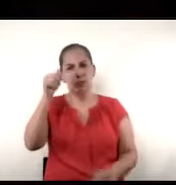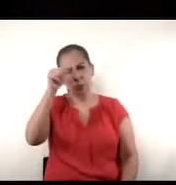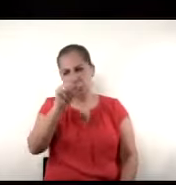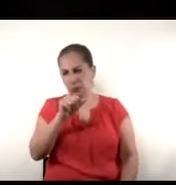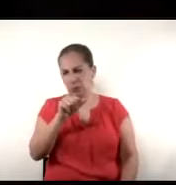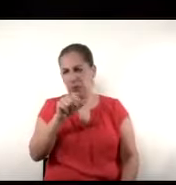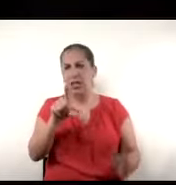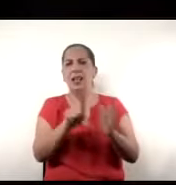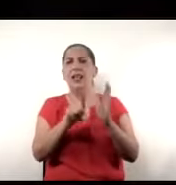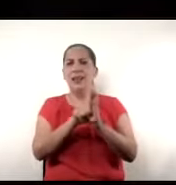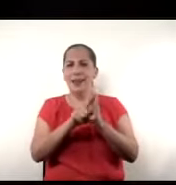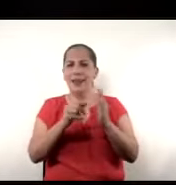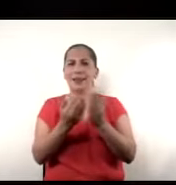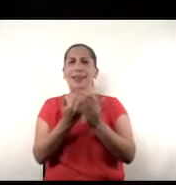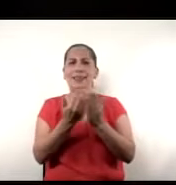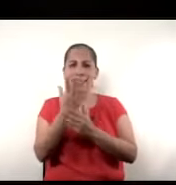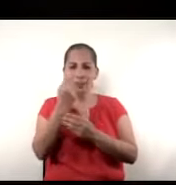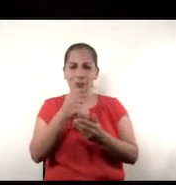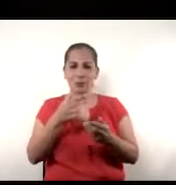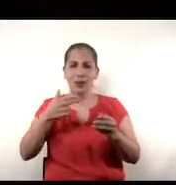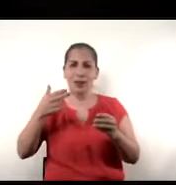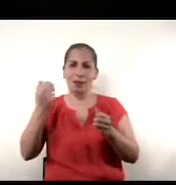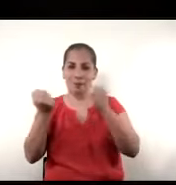la ley de incentivos para los vehículos eléctricos.